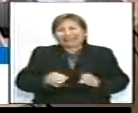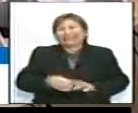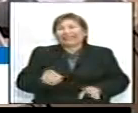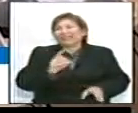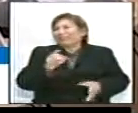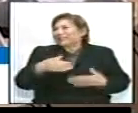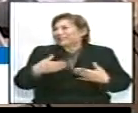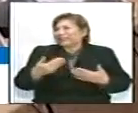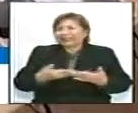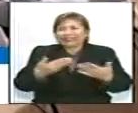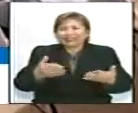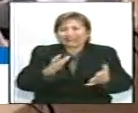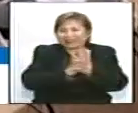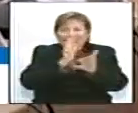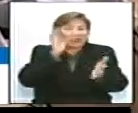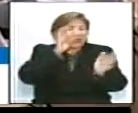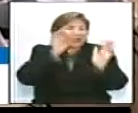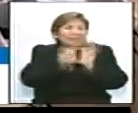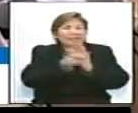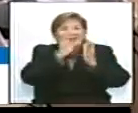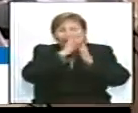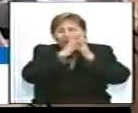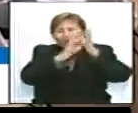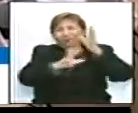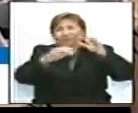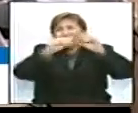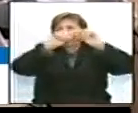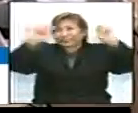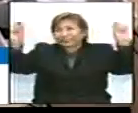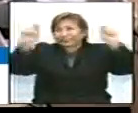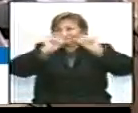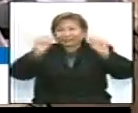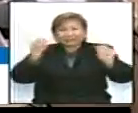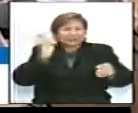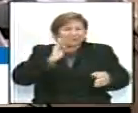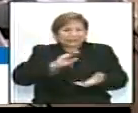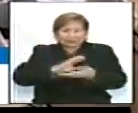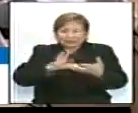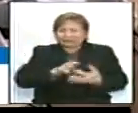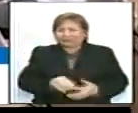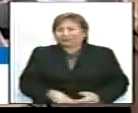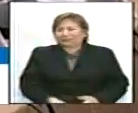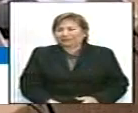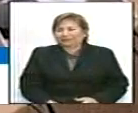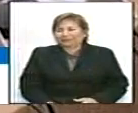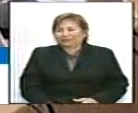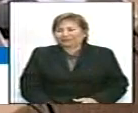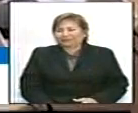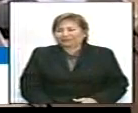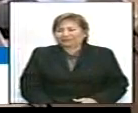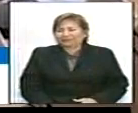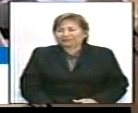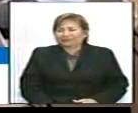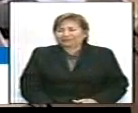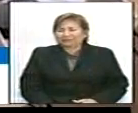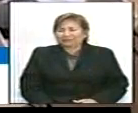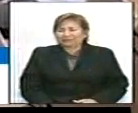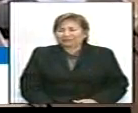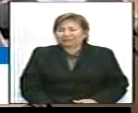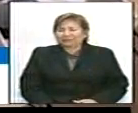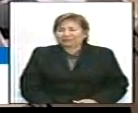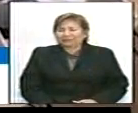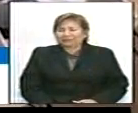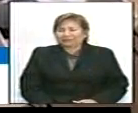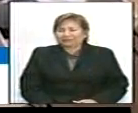Le puedo traer un álbum de fotografías de cables aéreos que son contaminación también. Pura contaminación. Sobran, no pueden, ¿cómo